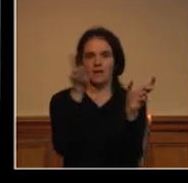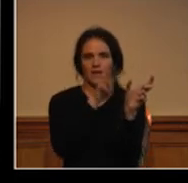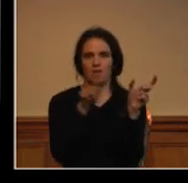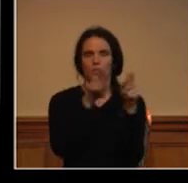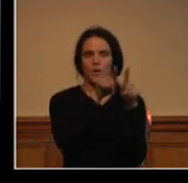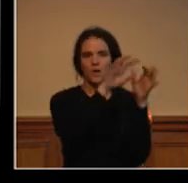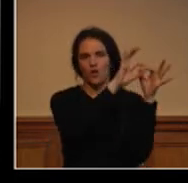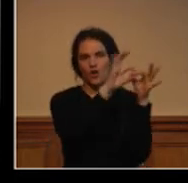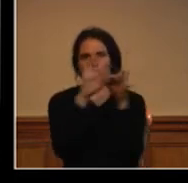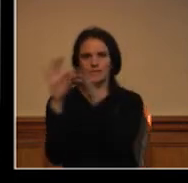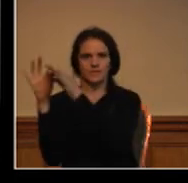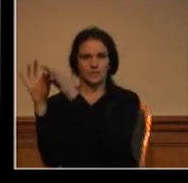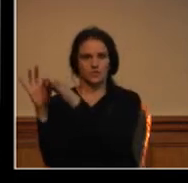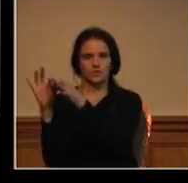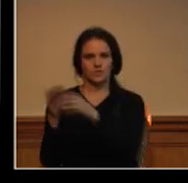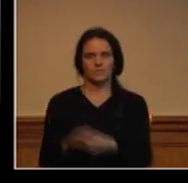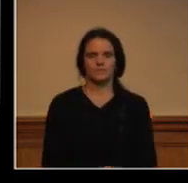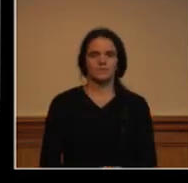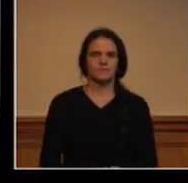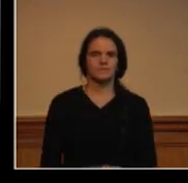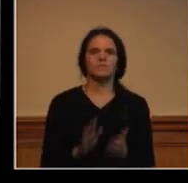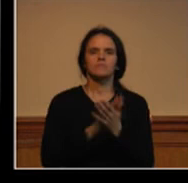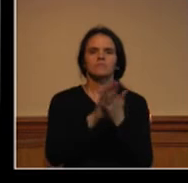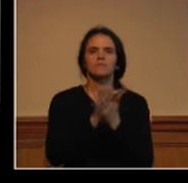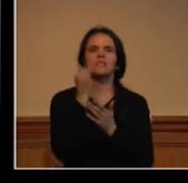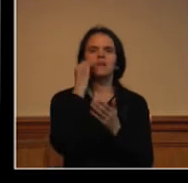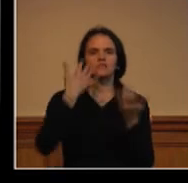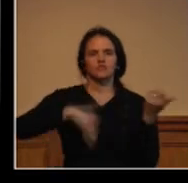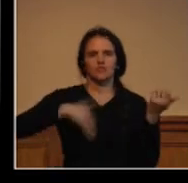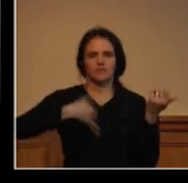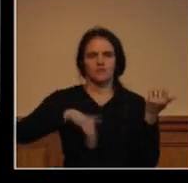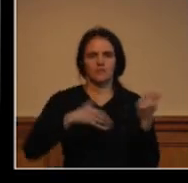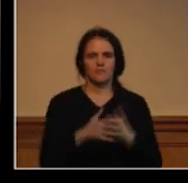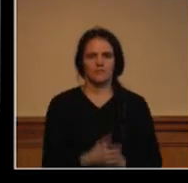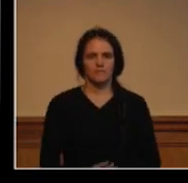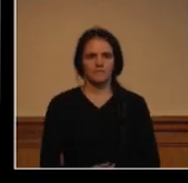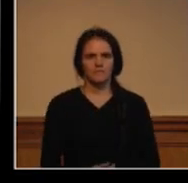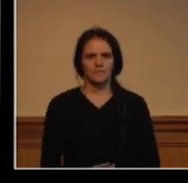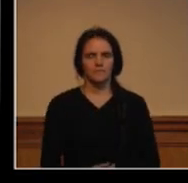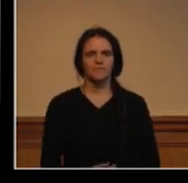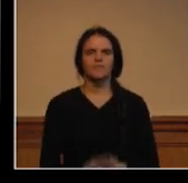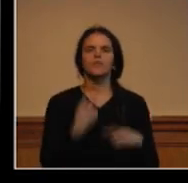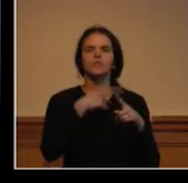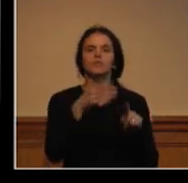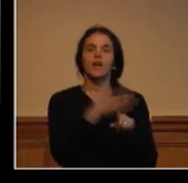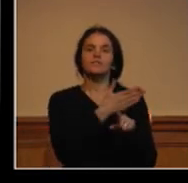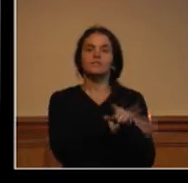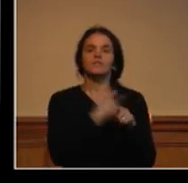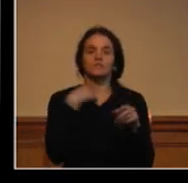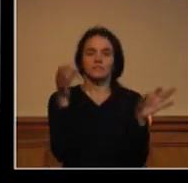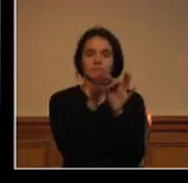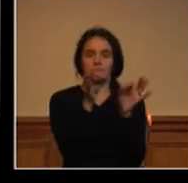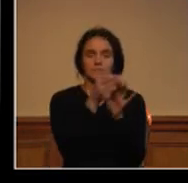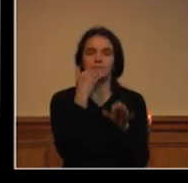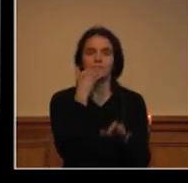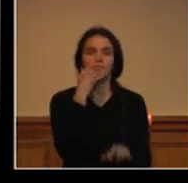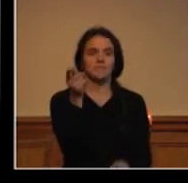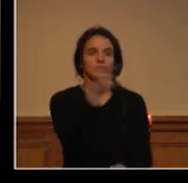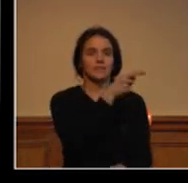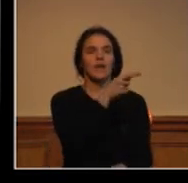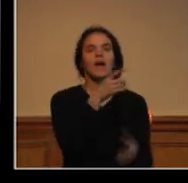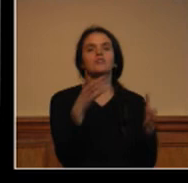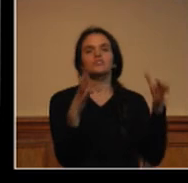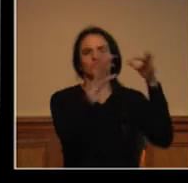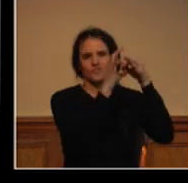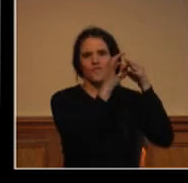oración. Ignacio toca guitarra. Y lo otro que le contaba anteriormente es que, bueno, aquí asociamos